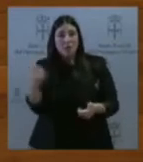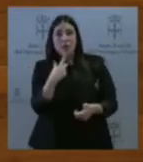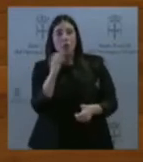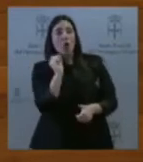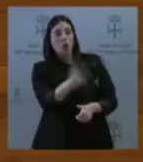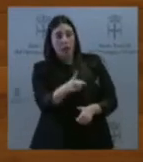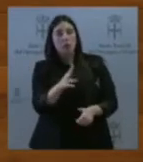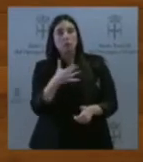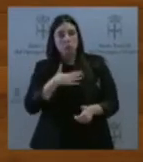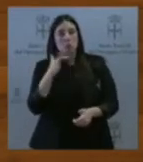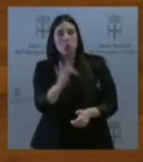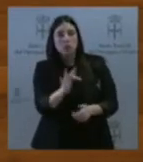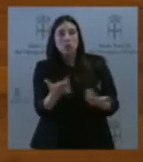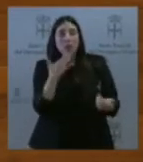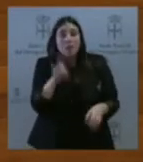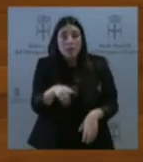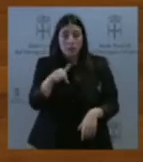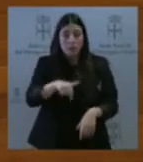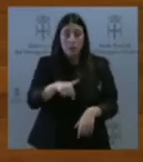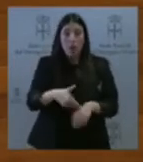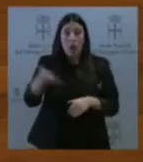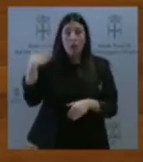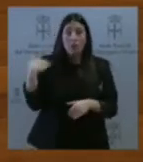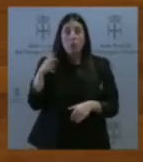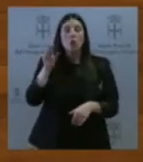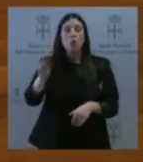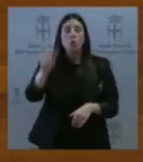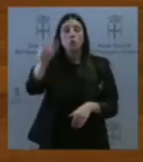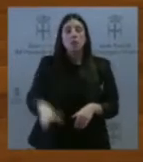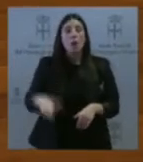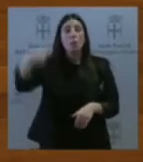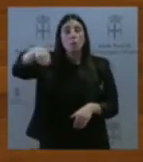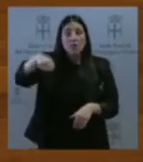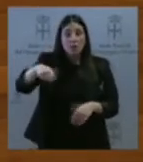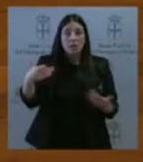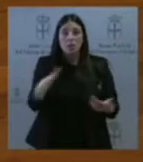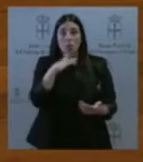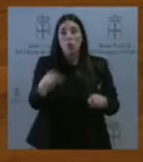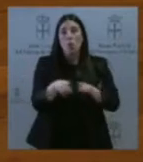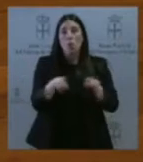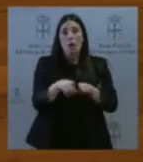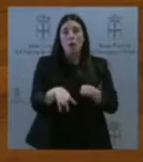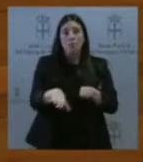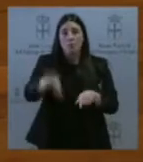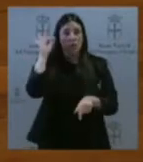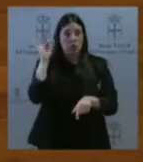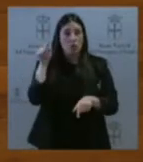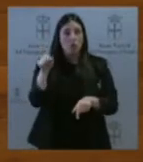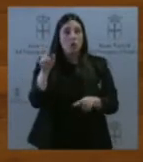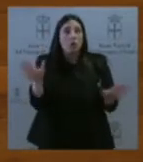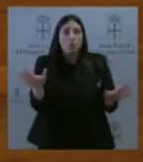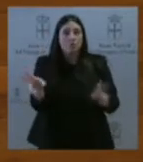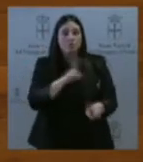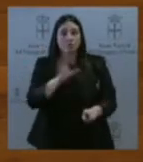esta Cámara como responsable último de las decisiones políticas de Gobierno y se lo pregunto a usted como responsable de orientar y definir las acciones